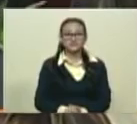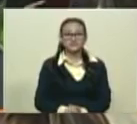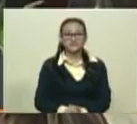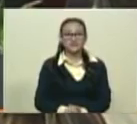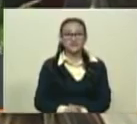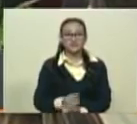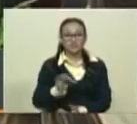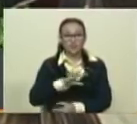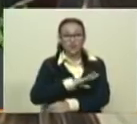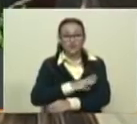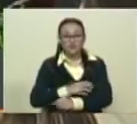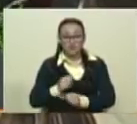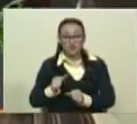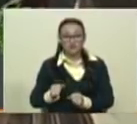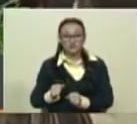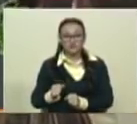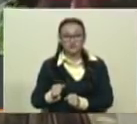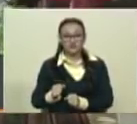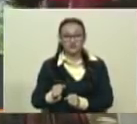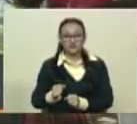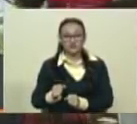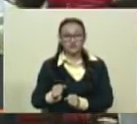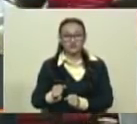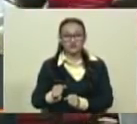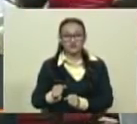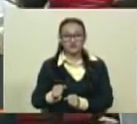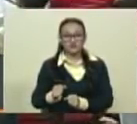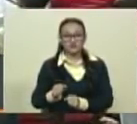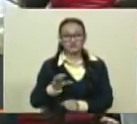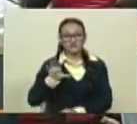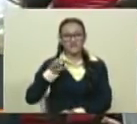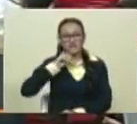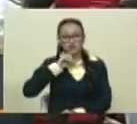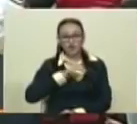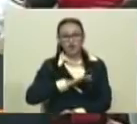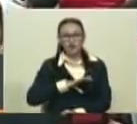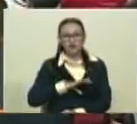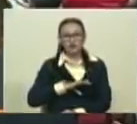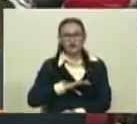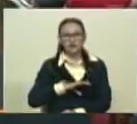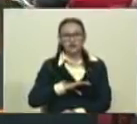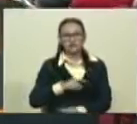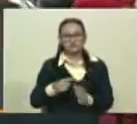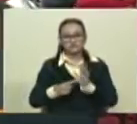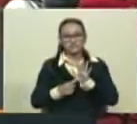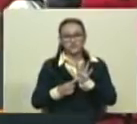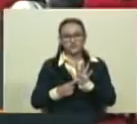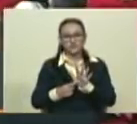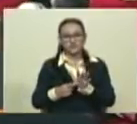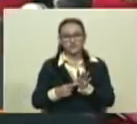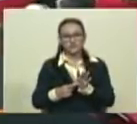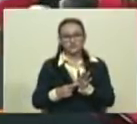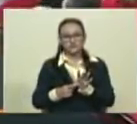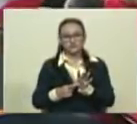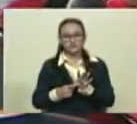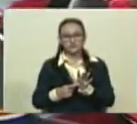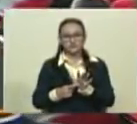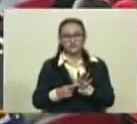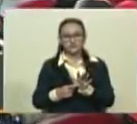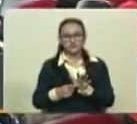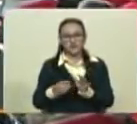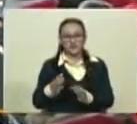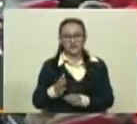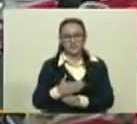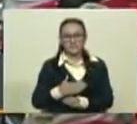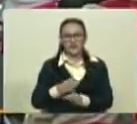Seguramente las fuerzas del Paraguay, patrióticas, históricas, se expresarán más temprano que tarde. Esas